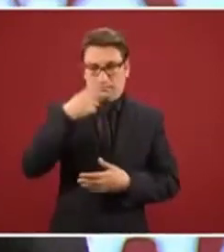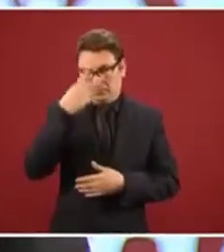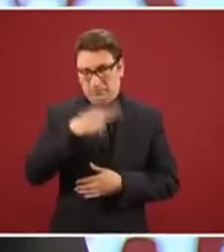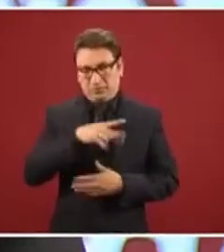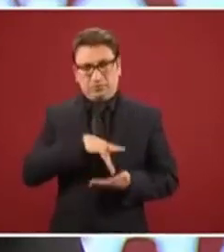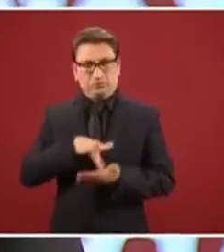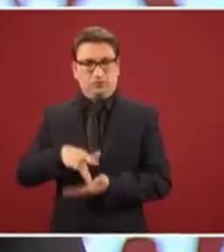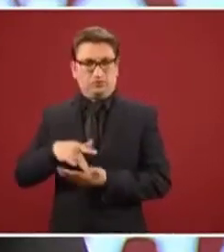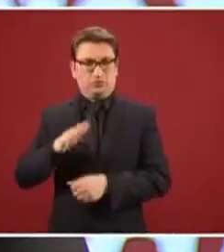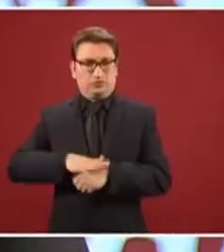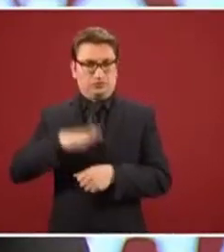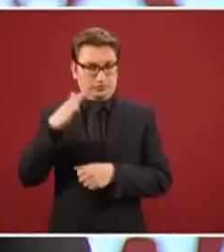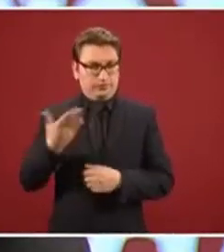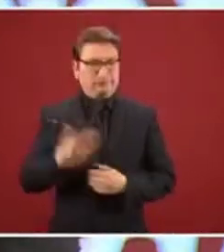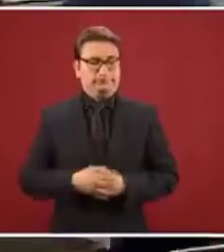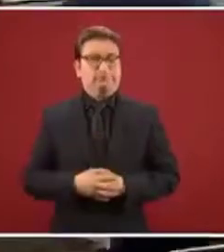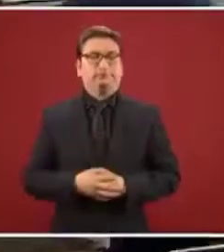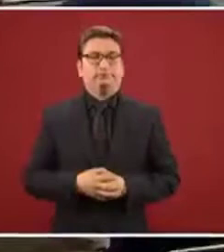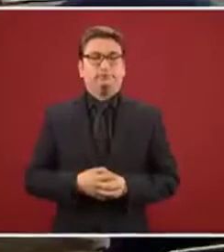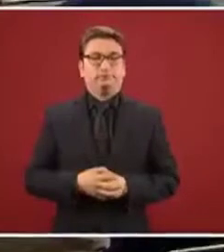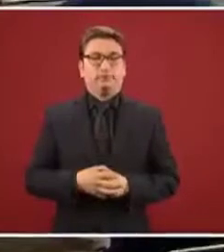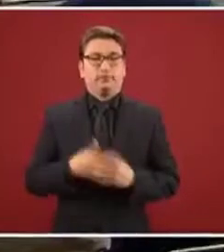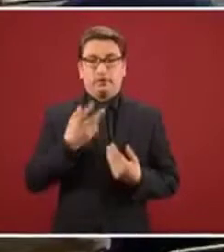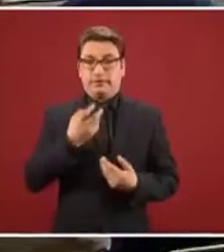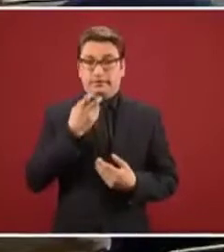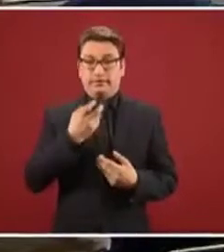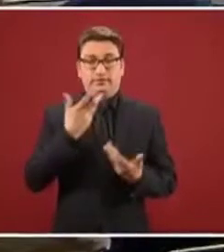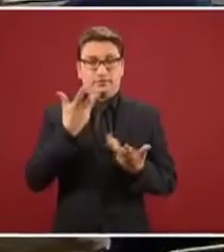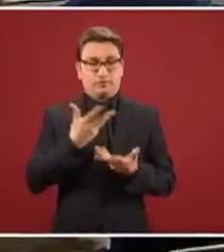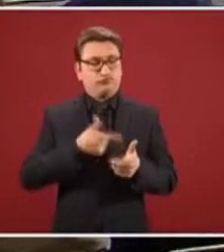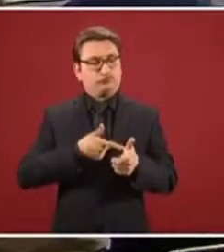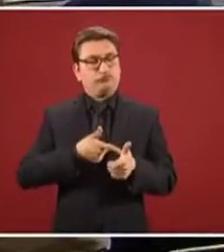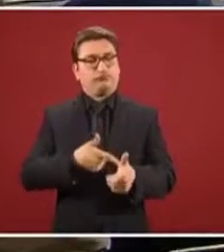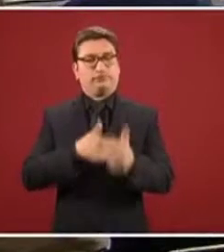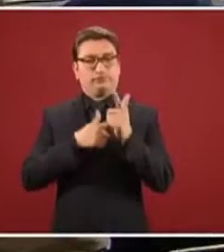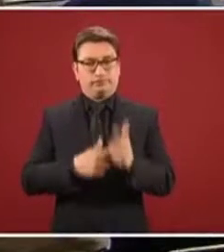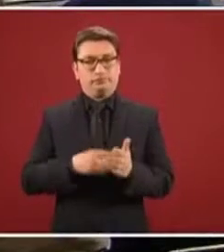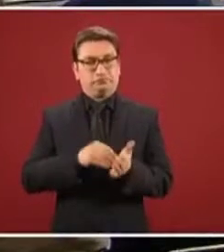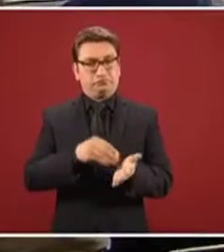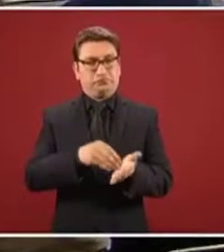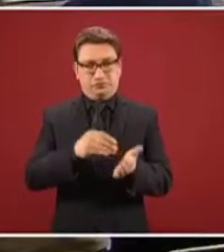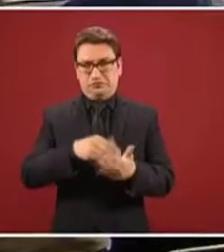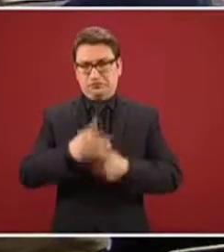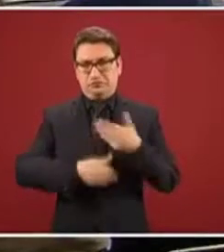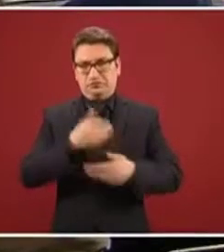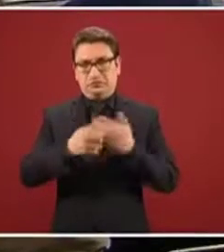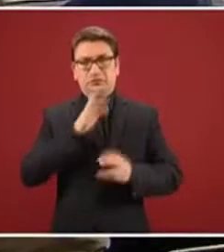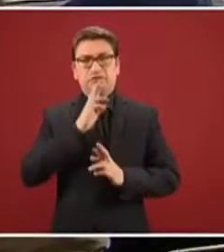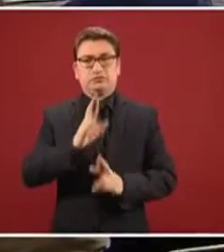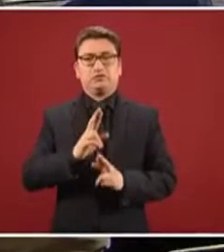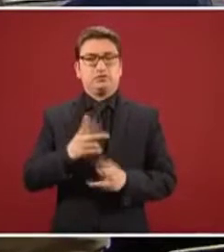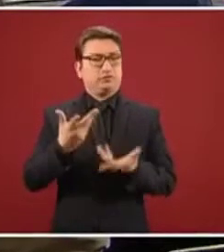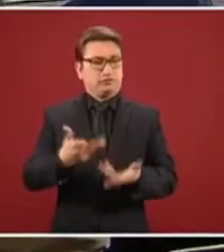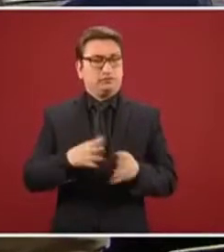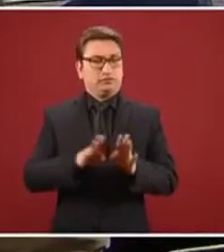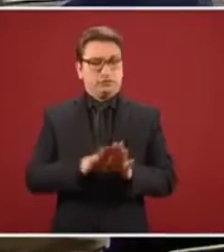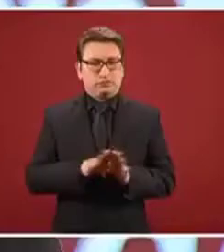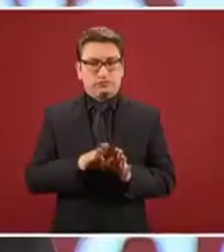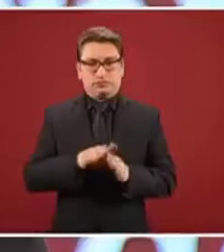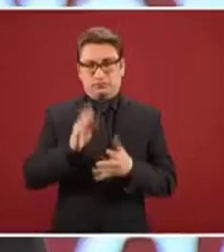de los países más generosos. Y esa política se va a mantener así y está dando resultados. ¿Cómo te explicas,